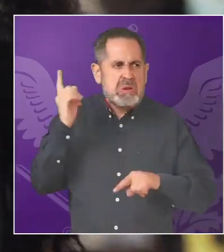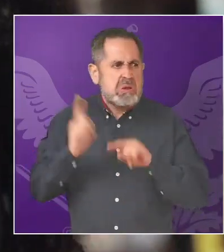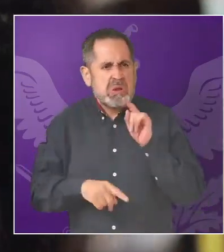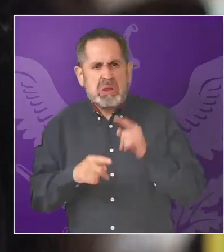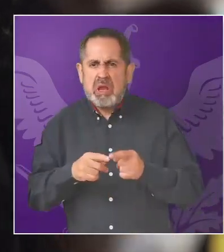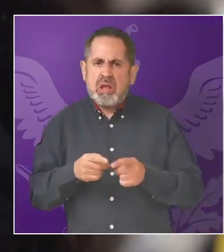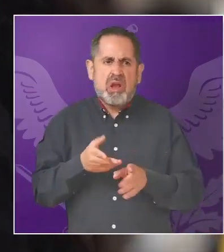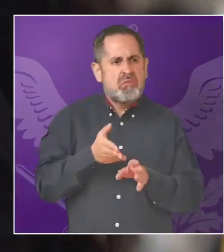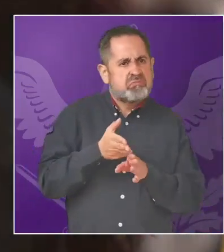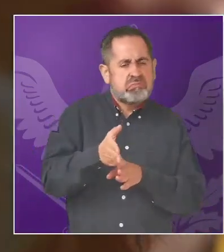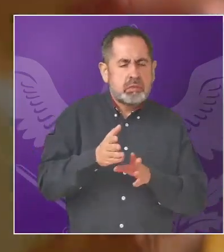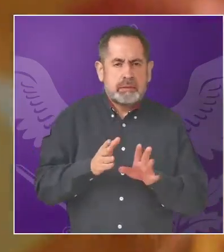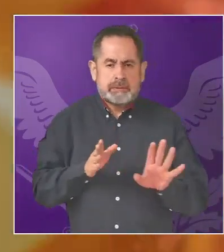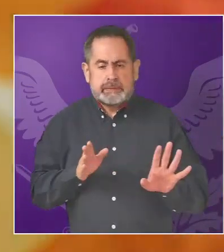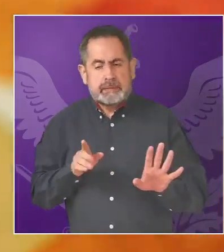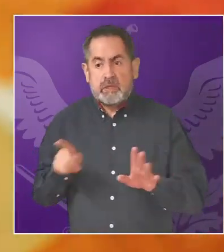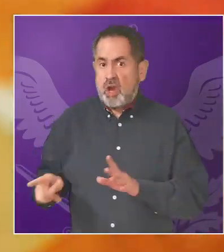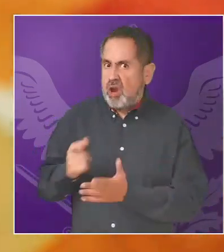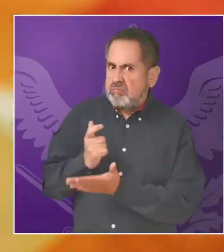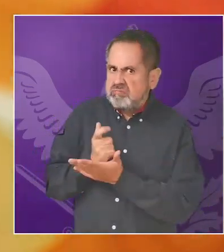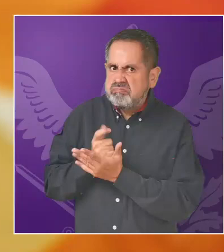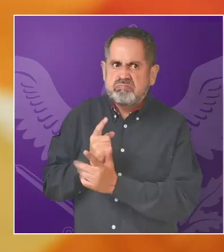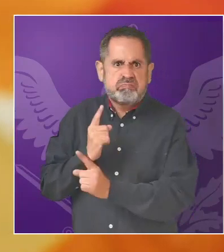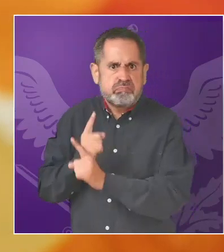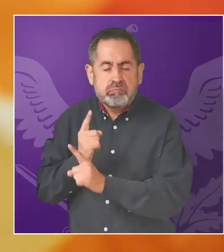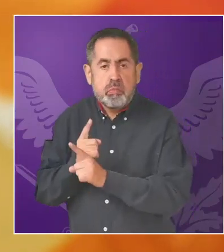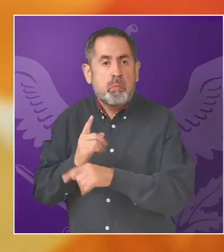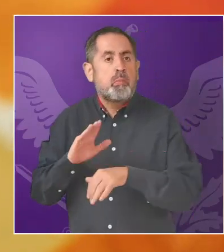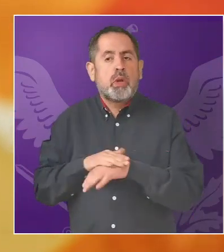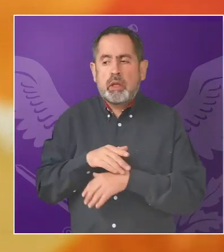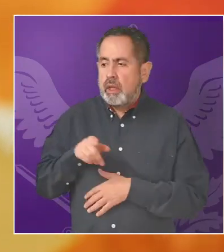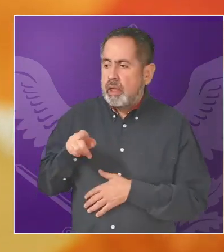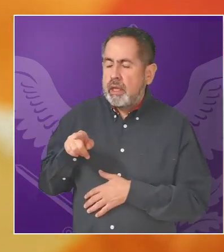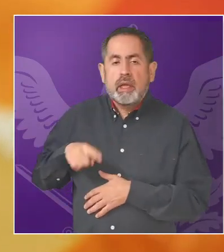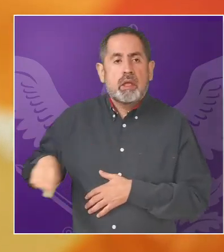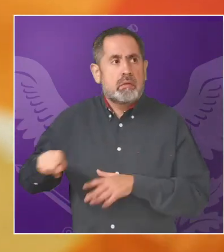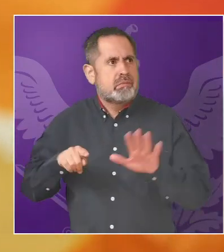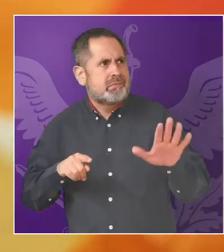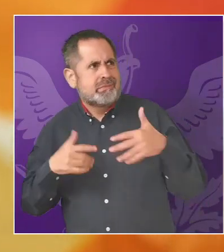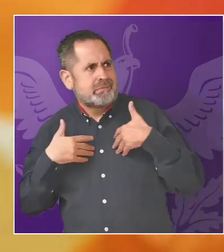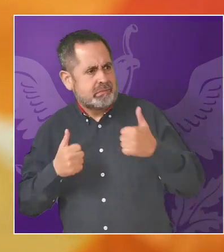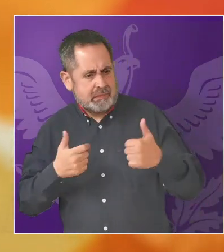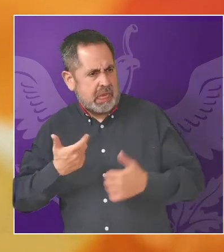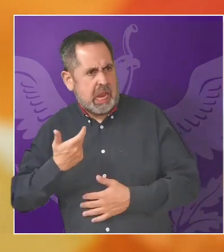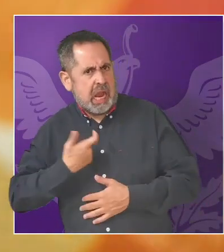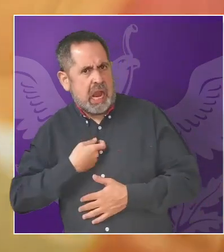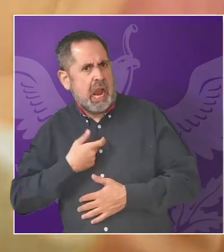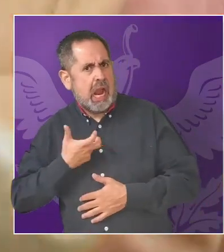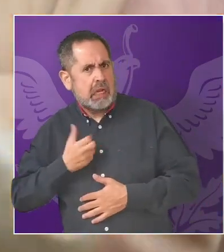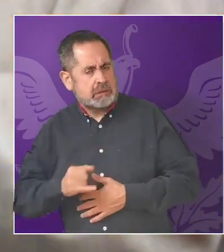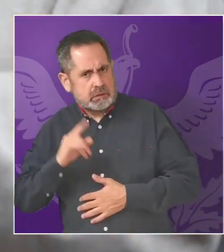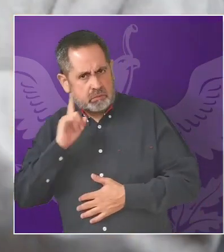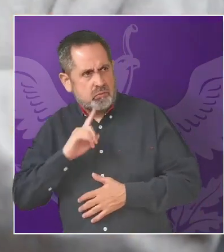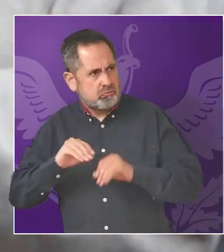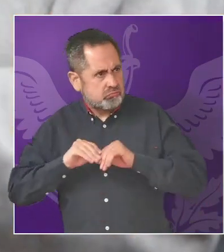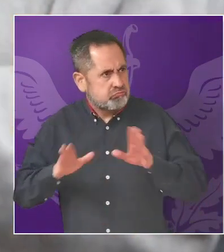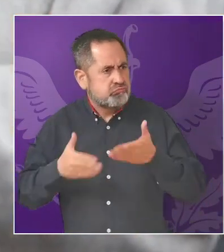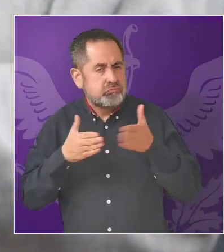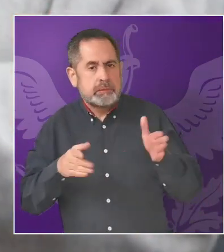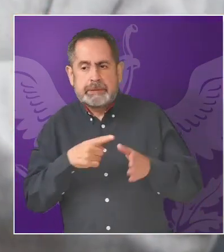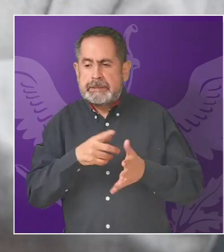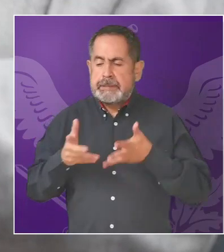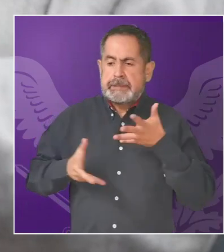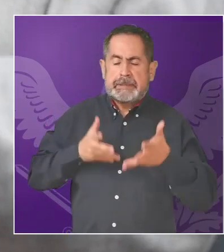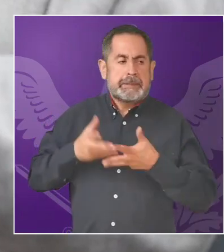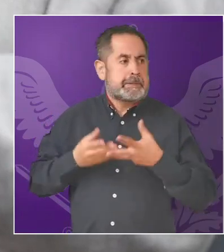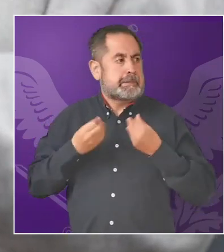patriarcal y heteronormativo, solían enfrentarse a amenazas y ataques porque cuestionaban la forma de entender la identidad de las mujeres y perturbaban